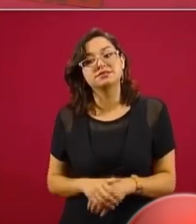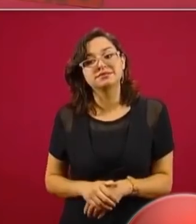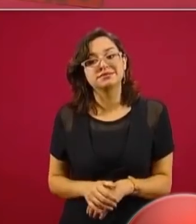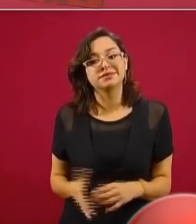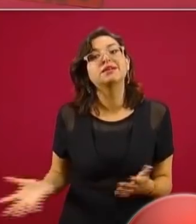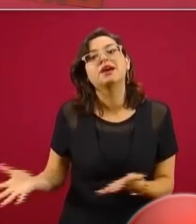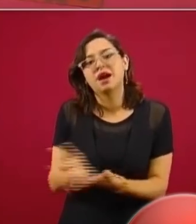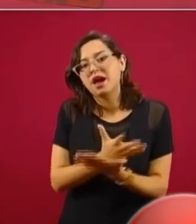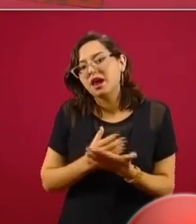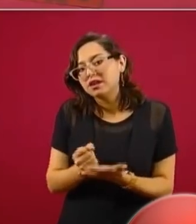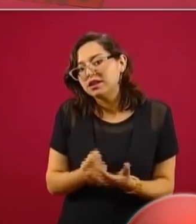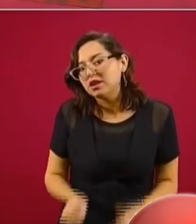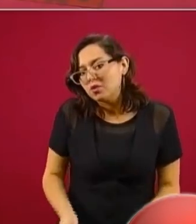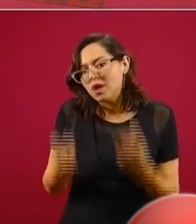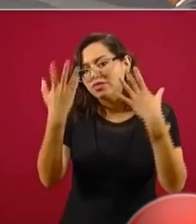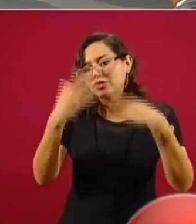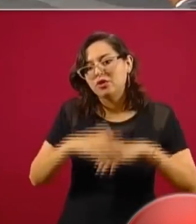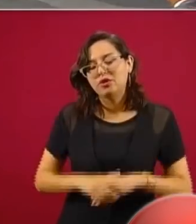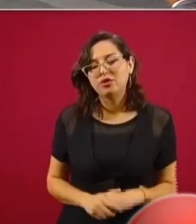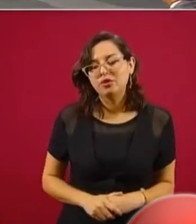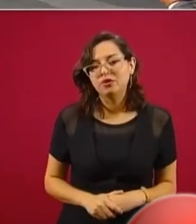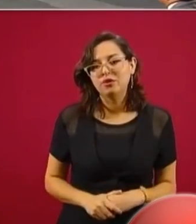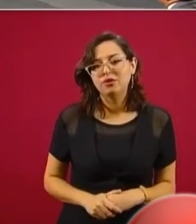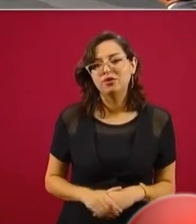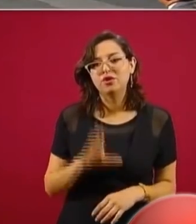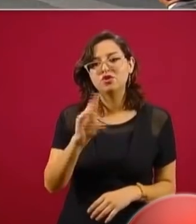¿cuánto era la utilidad por barril?